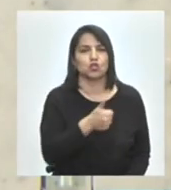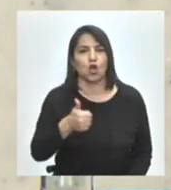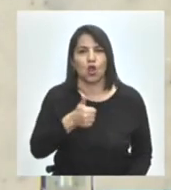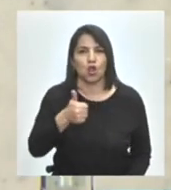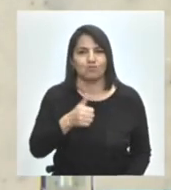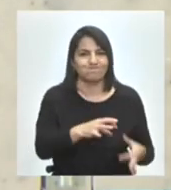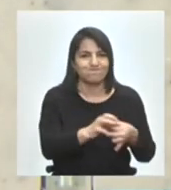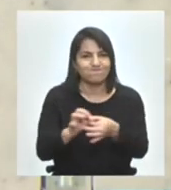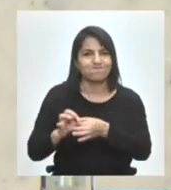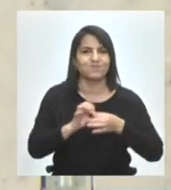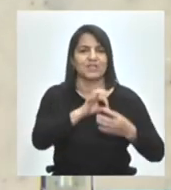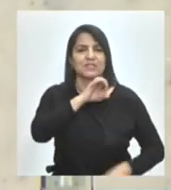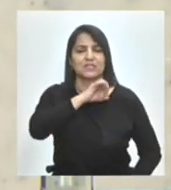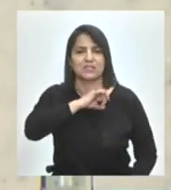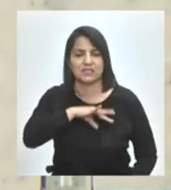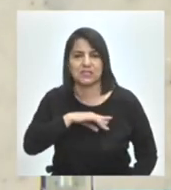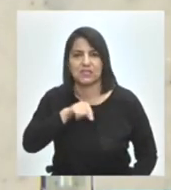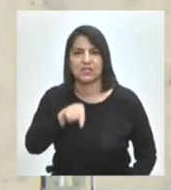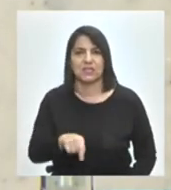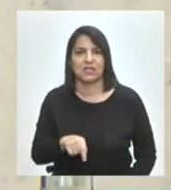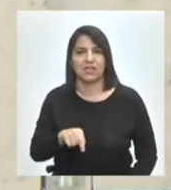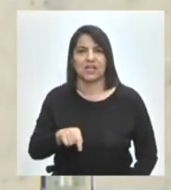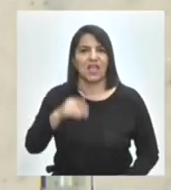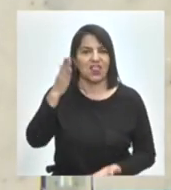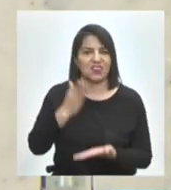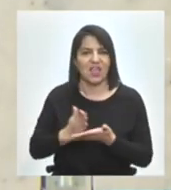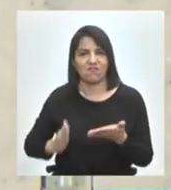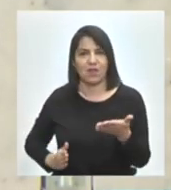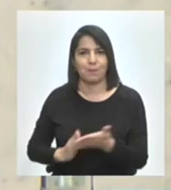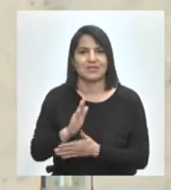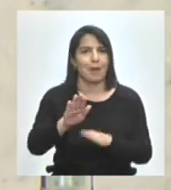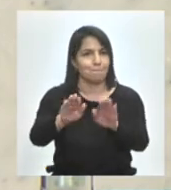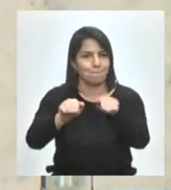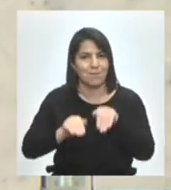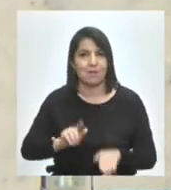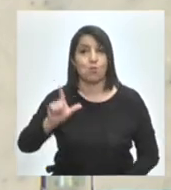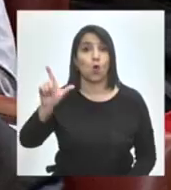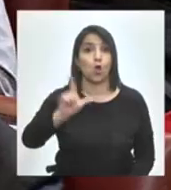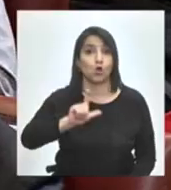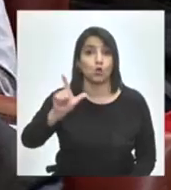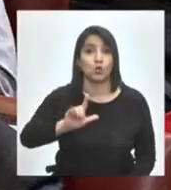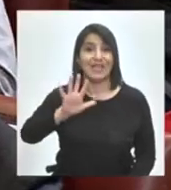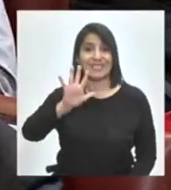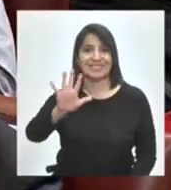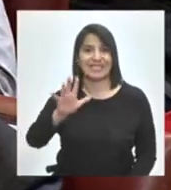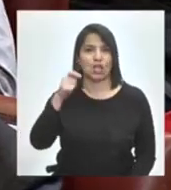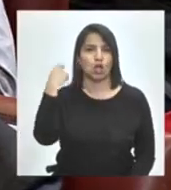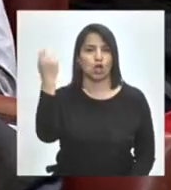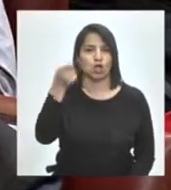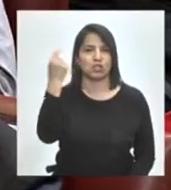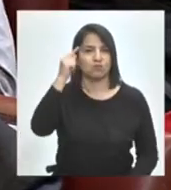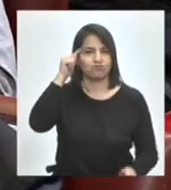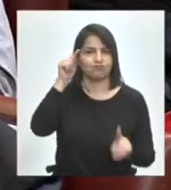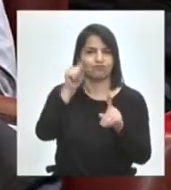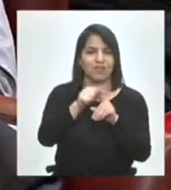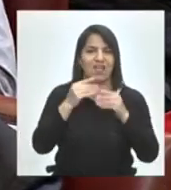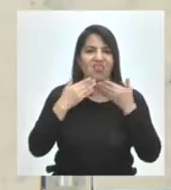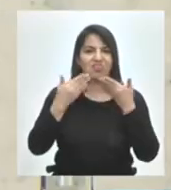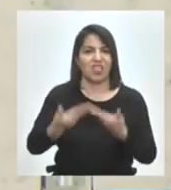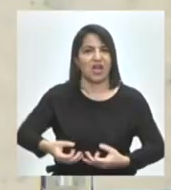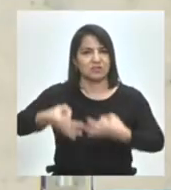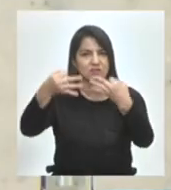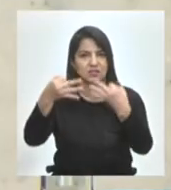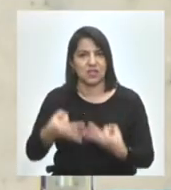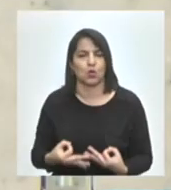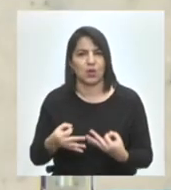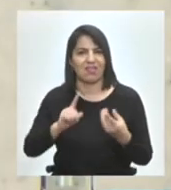Chile, que deberá ponerse en marcha el mismo lunes 5 de septiembre con el fin de entregar certezas sobre el itinerario